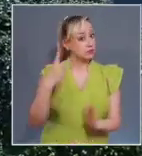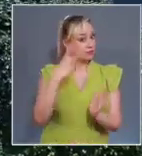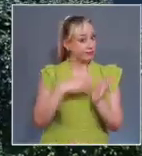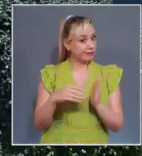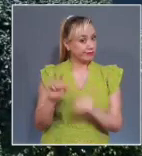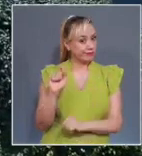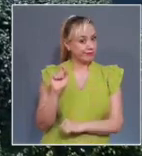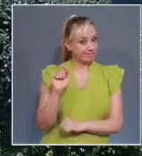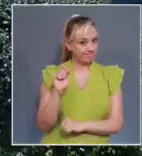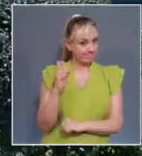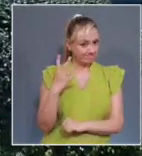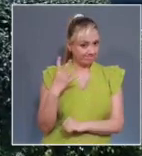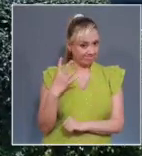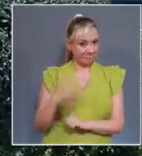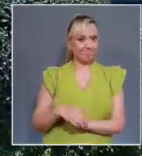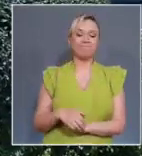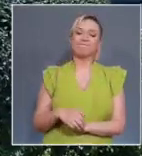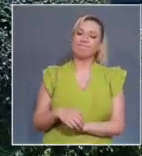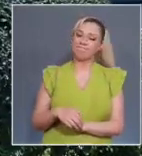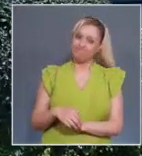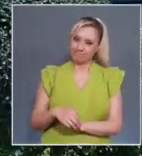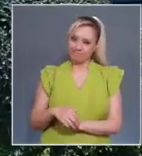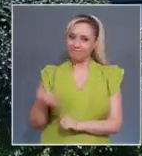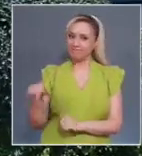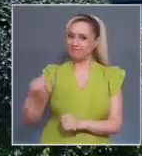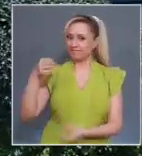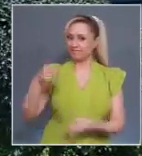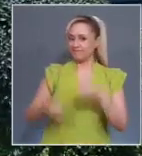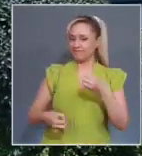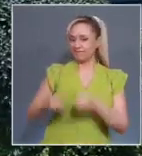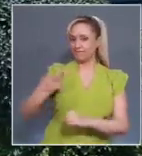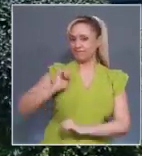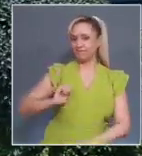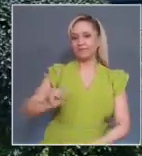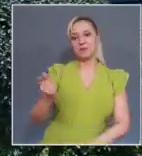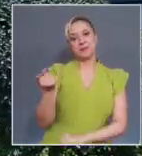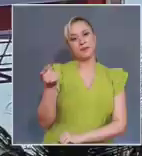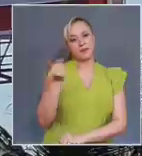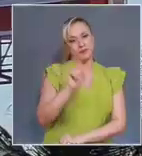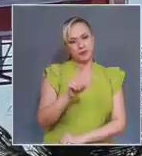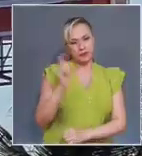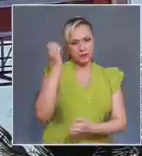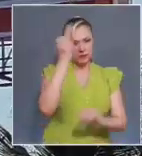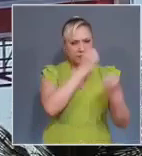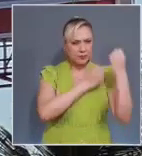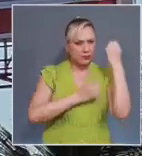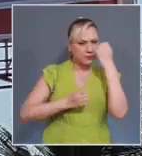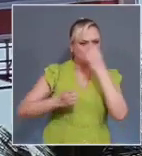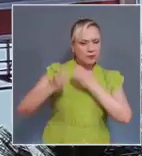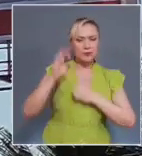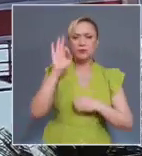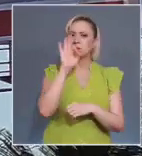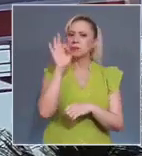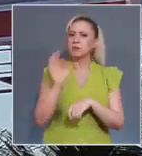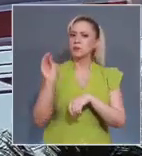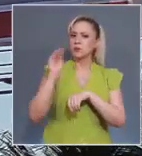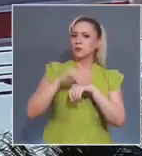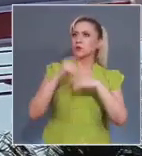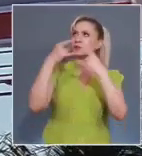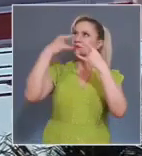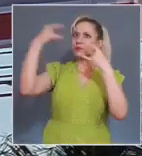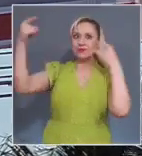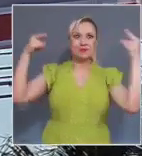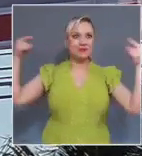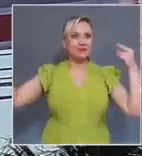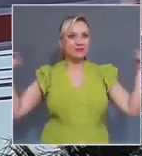El Tribunal Electoral del Poder Judicial de la Federación ordenó analizar nuevamente si la colocación de espectaculares en Veracruz con el